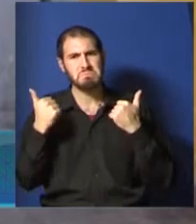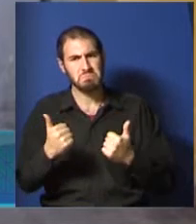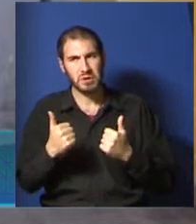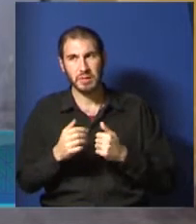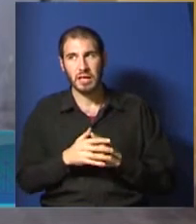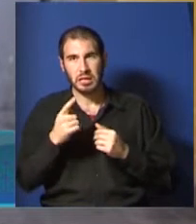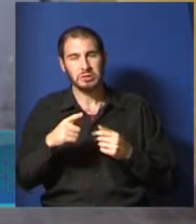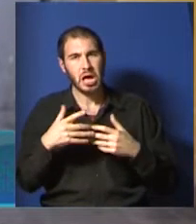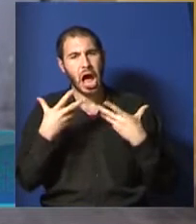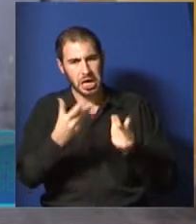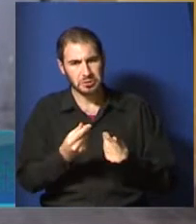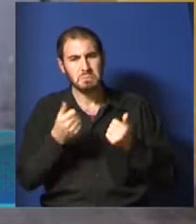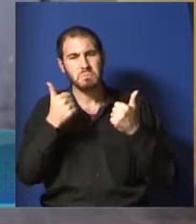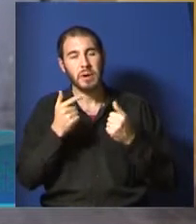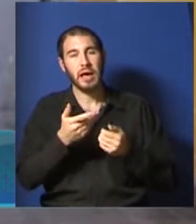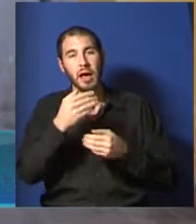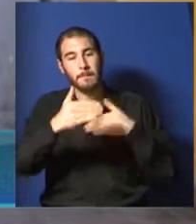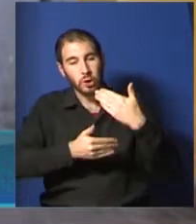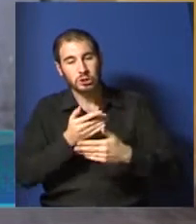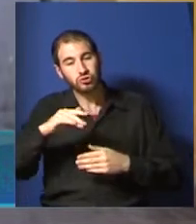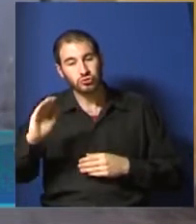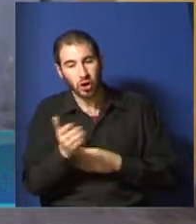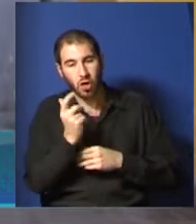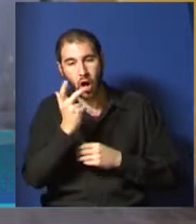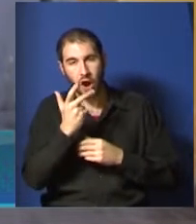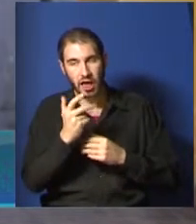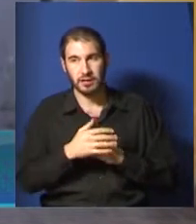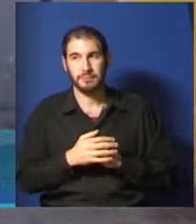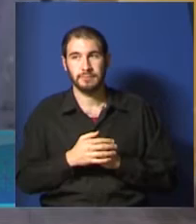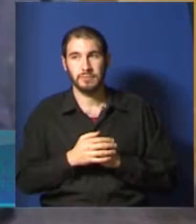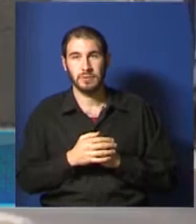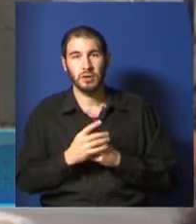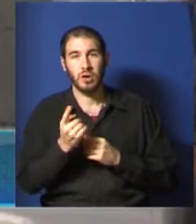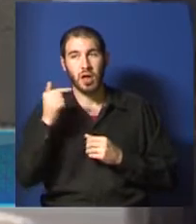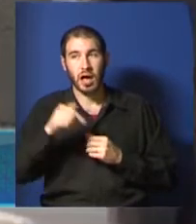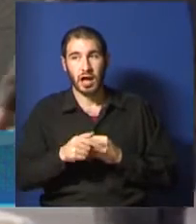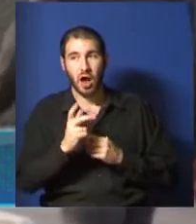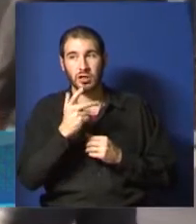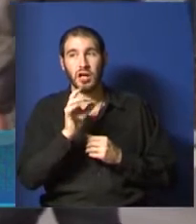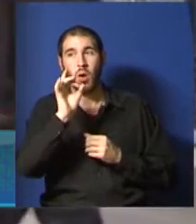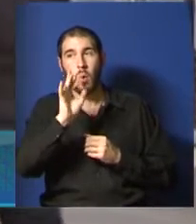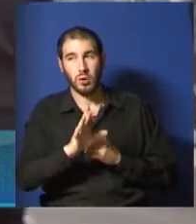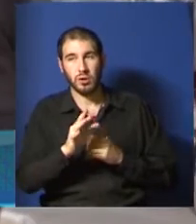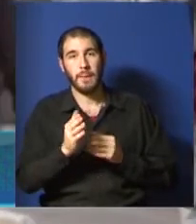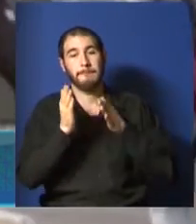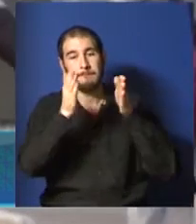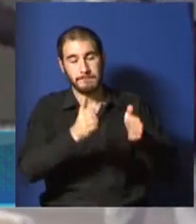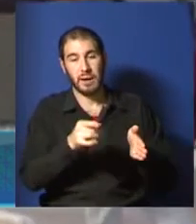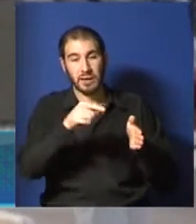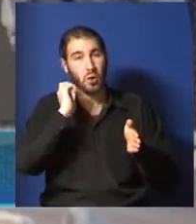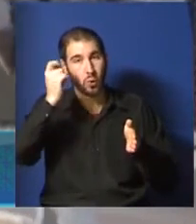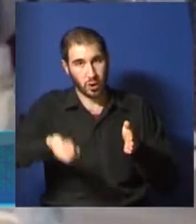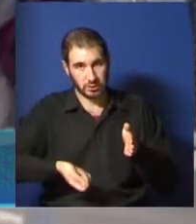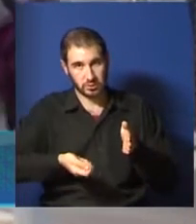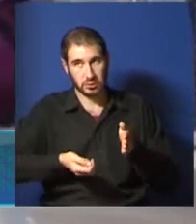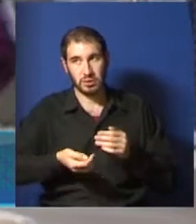es saludable y es bueno que todo el proceso se oralice. Nosotros tenemos oralizada solamente la etapa del juicio,